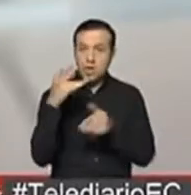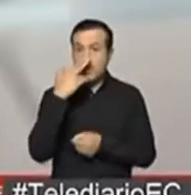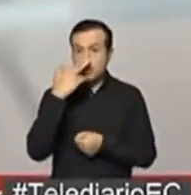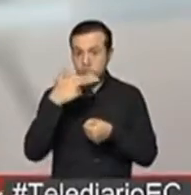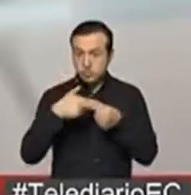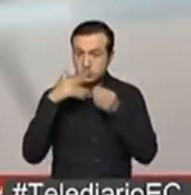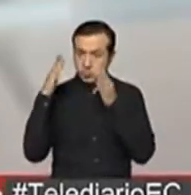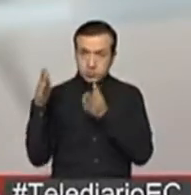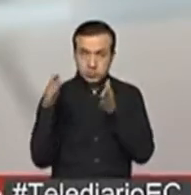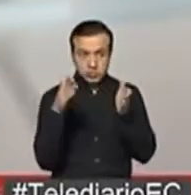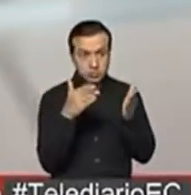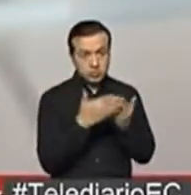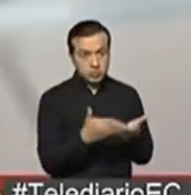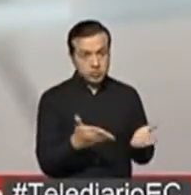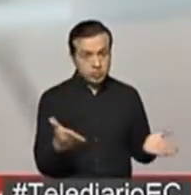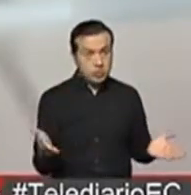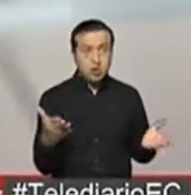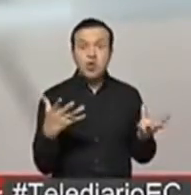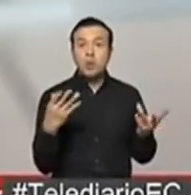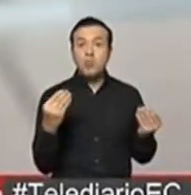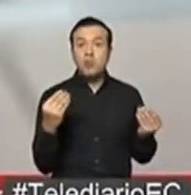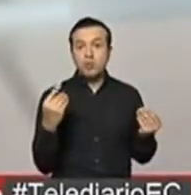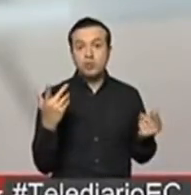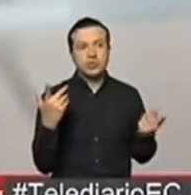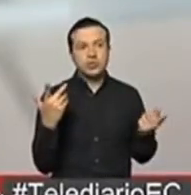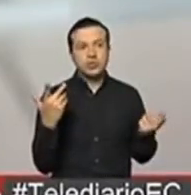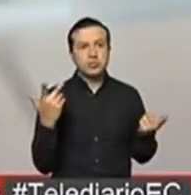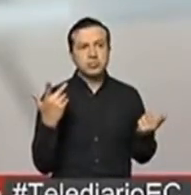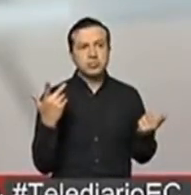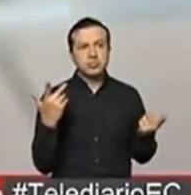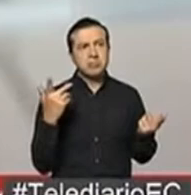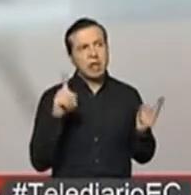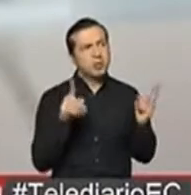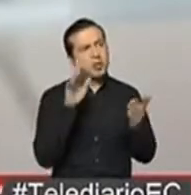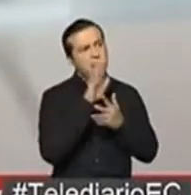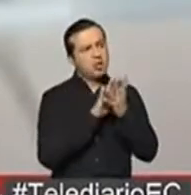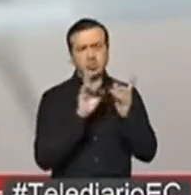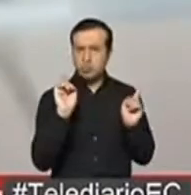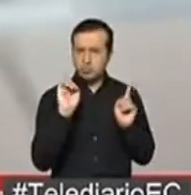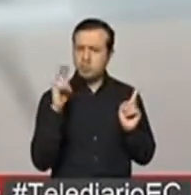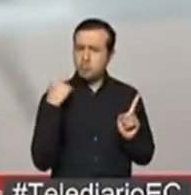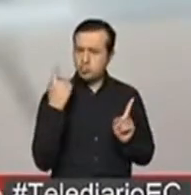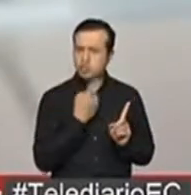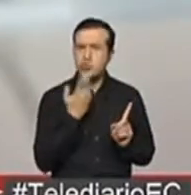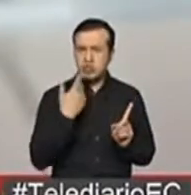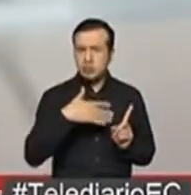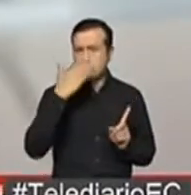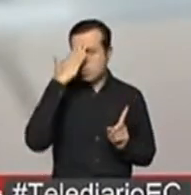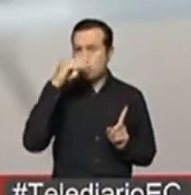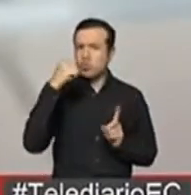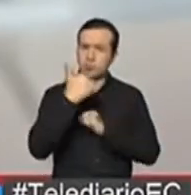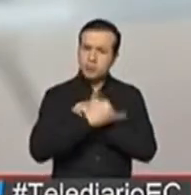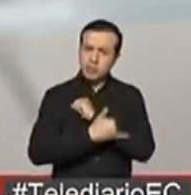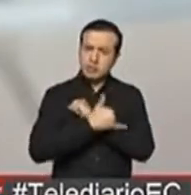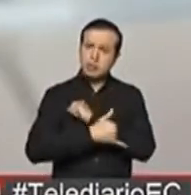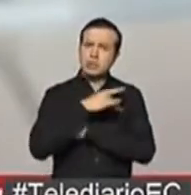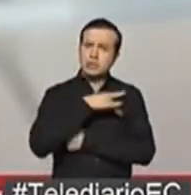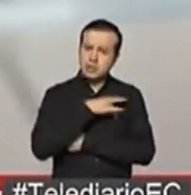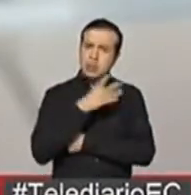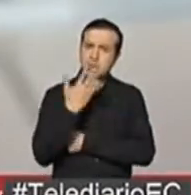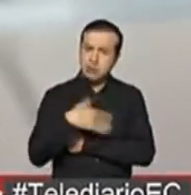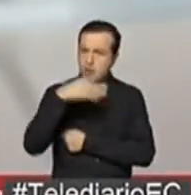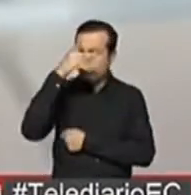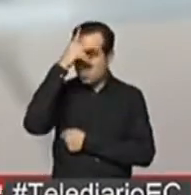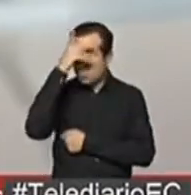subsidios para muchos es un enigma para nosotros no porque ya se ha dado en otros países se ha dado en chile siguió en el perú